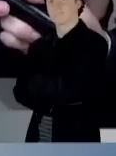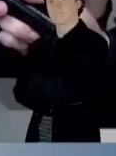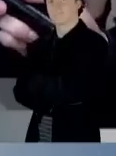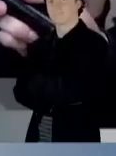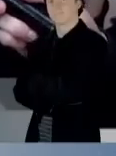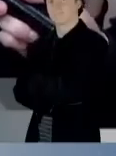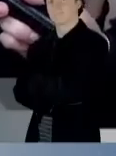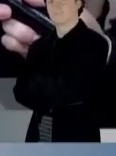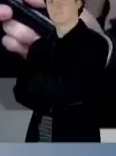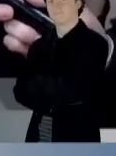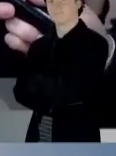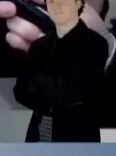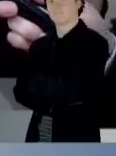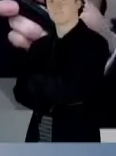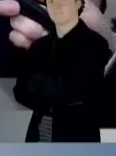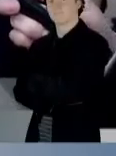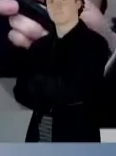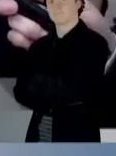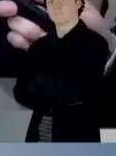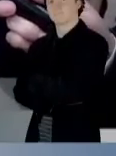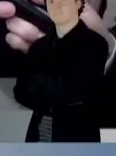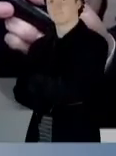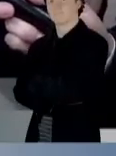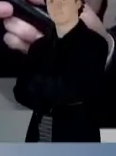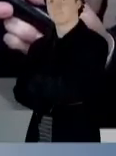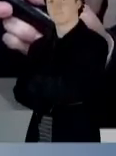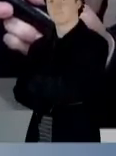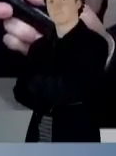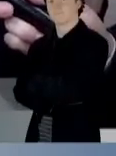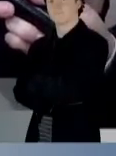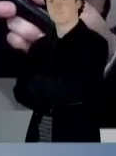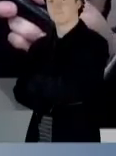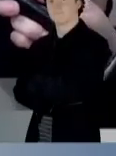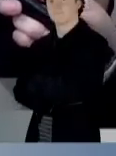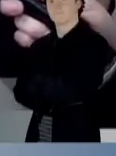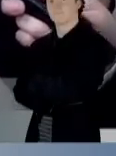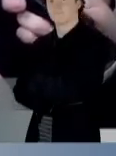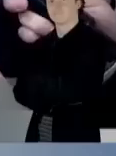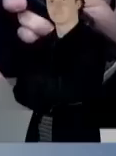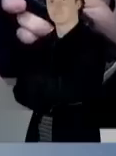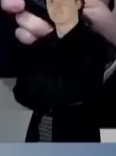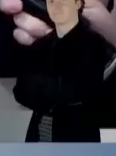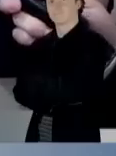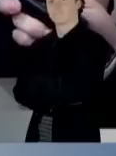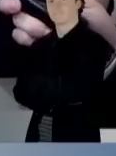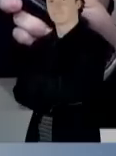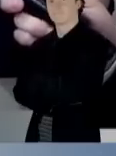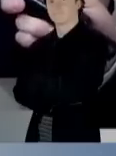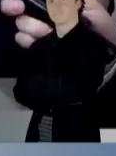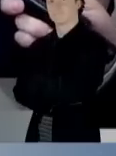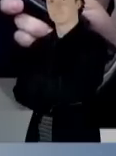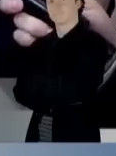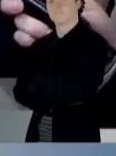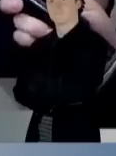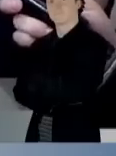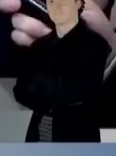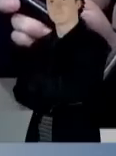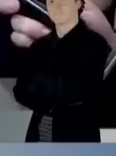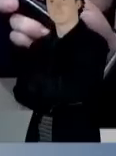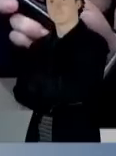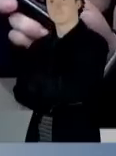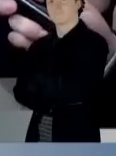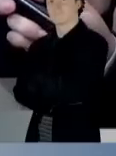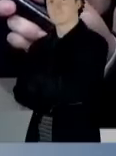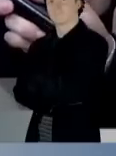también nos abre un capítulo en esa transición el juez Baltasar garzón claro nos abre un capítulo muy